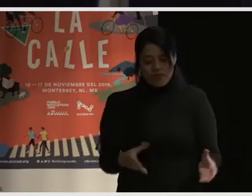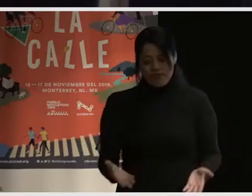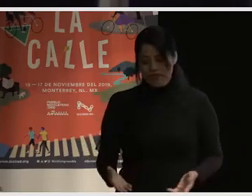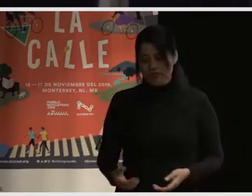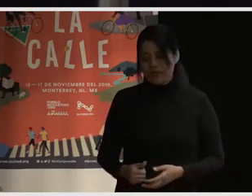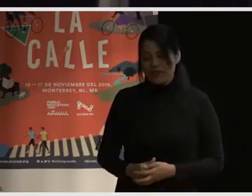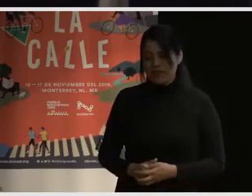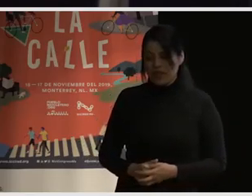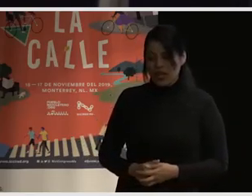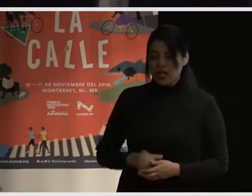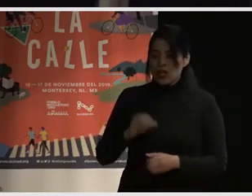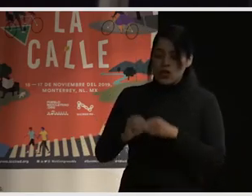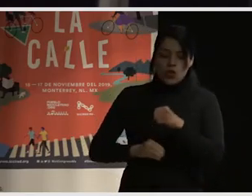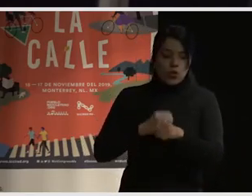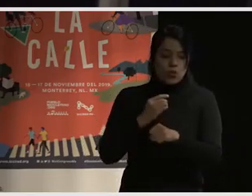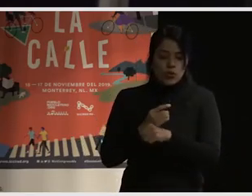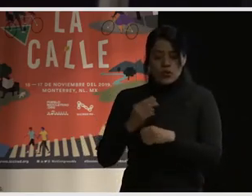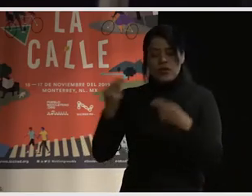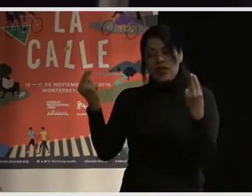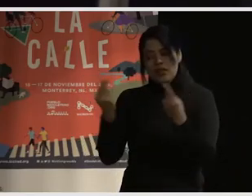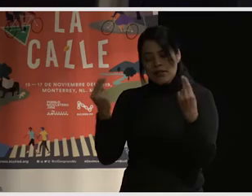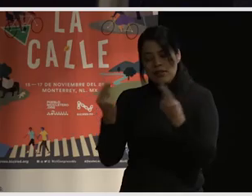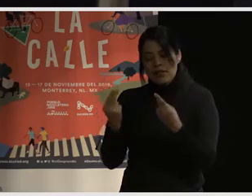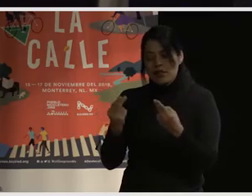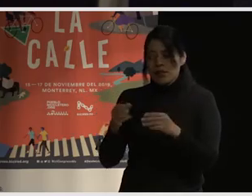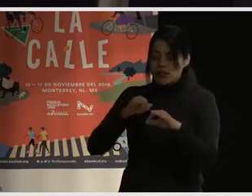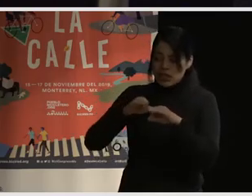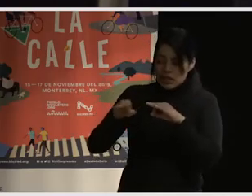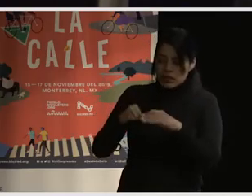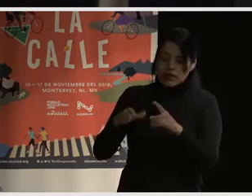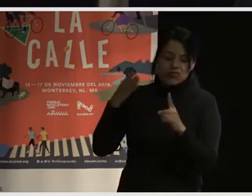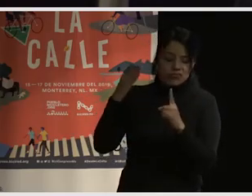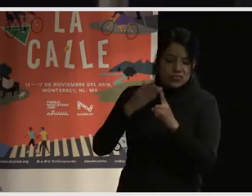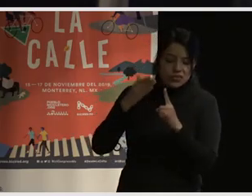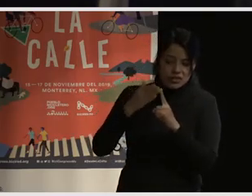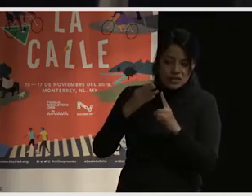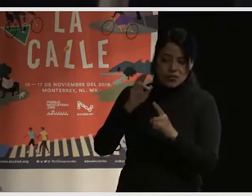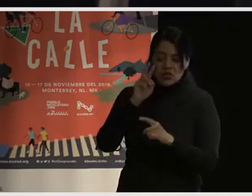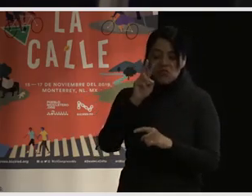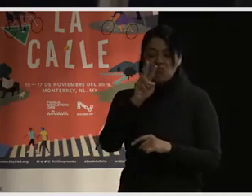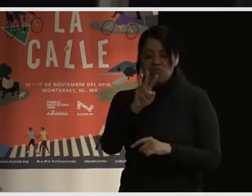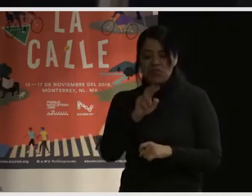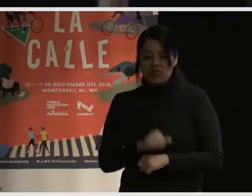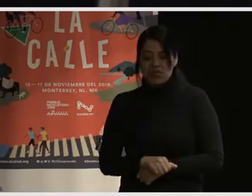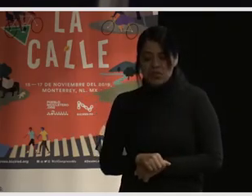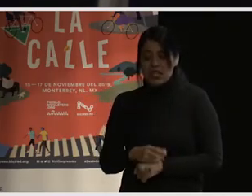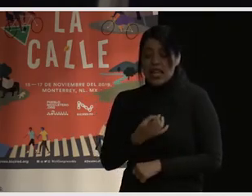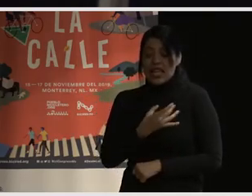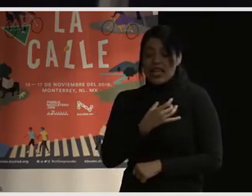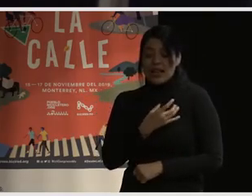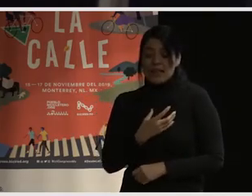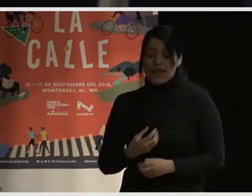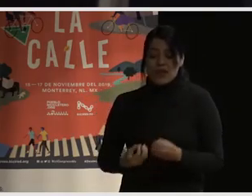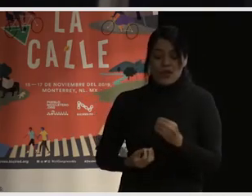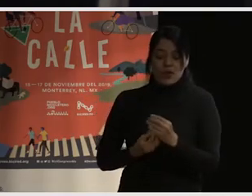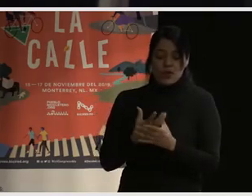áreas de oportunidad que tenemos que trabajar han sido retos importantes que hemos visto el miedo a lo nuevo